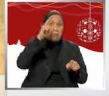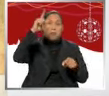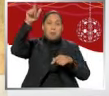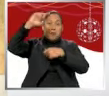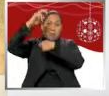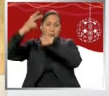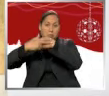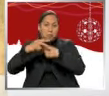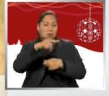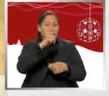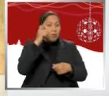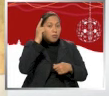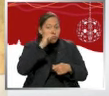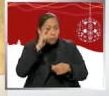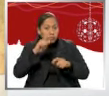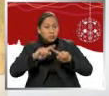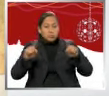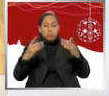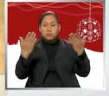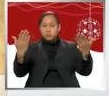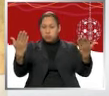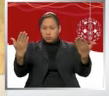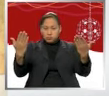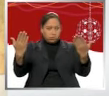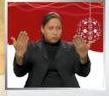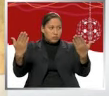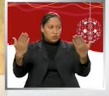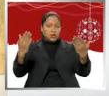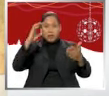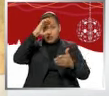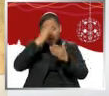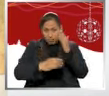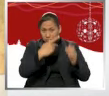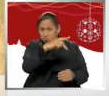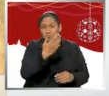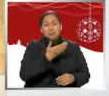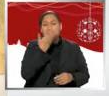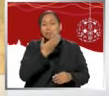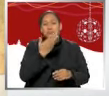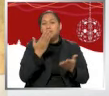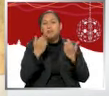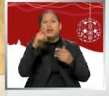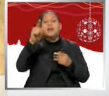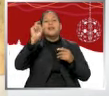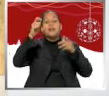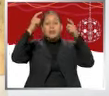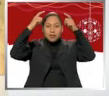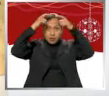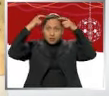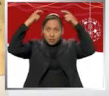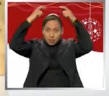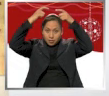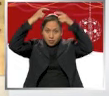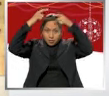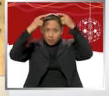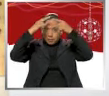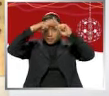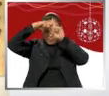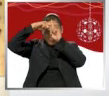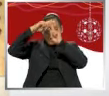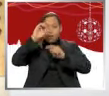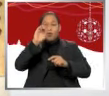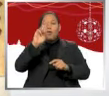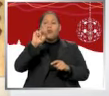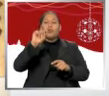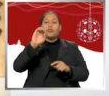es una imagen bidimensional en la tradición ni siquiera católica, la ortodoxa. Claro. Que es toda la teología de la luz.